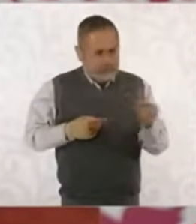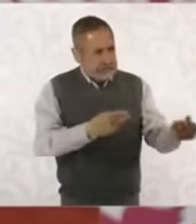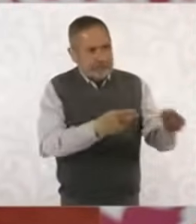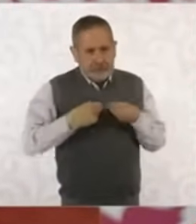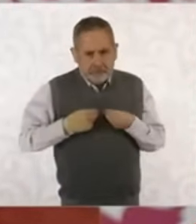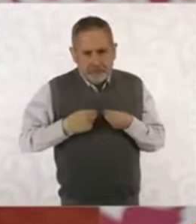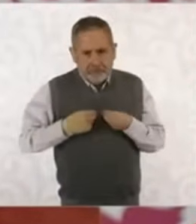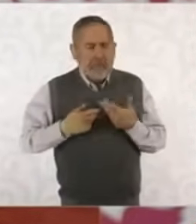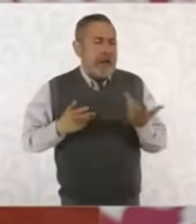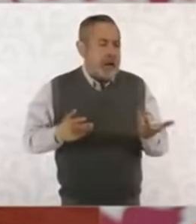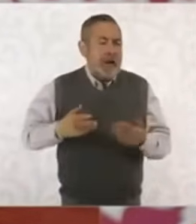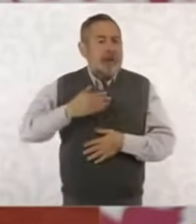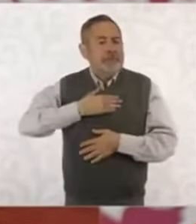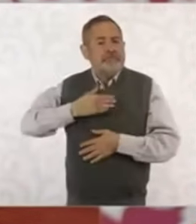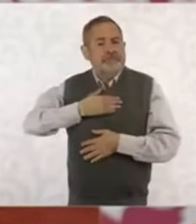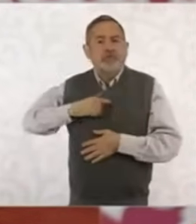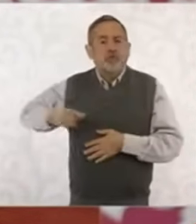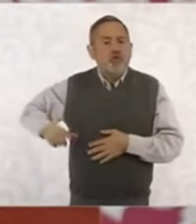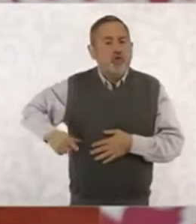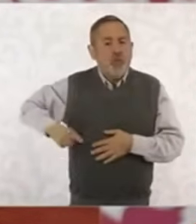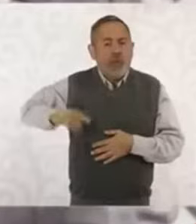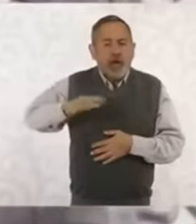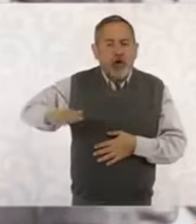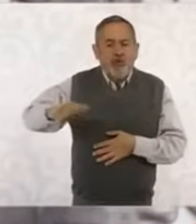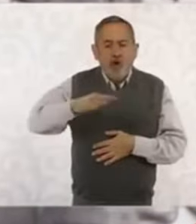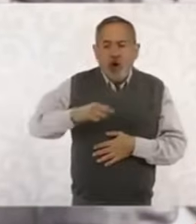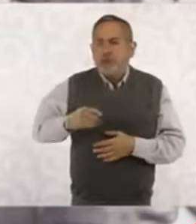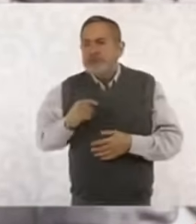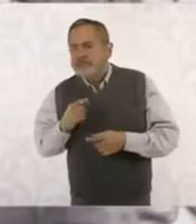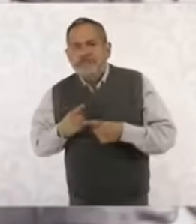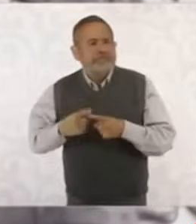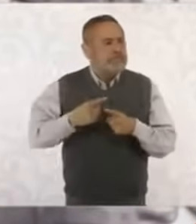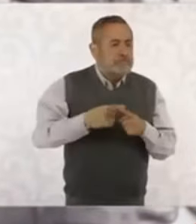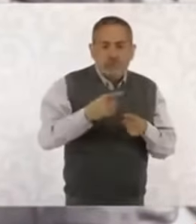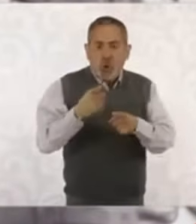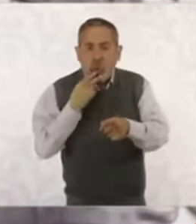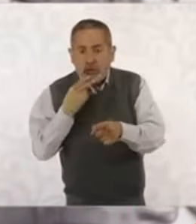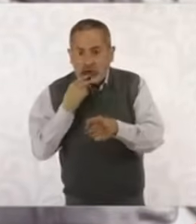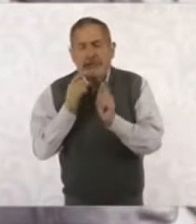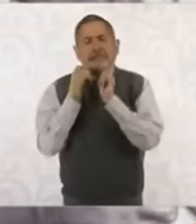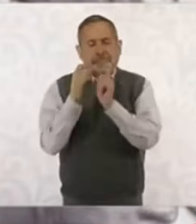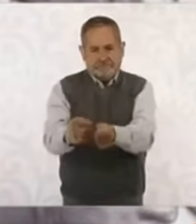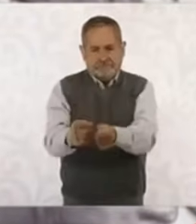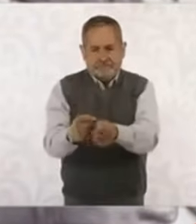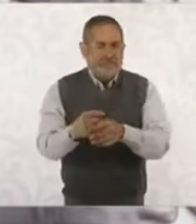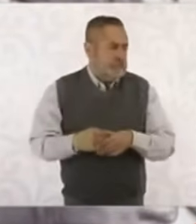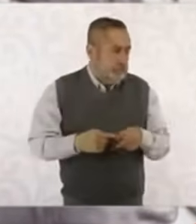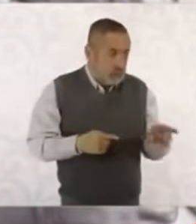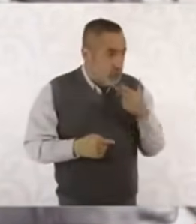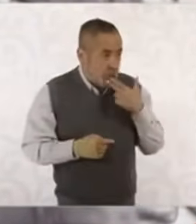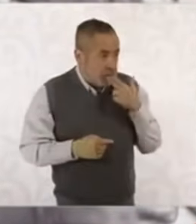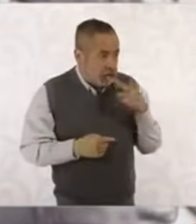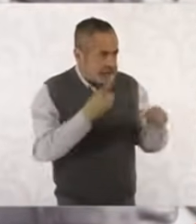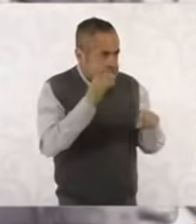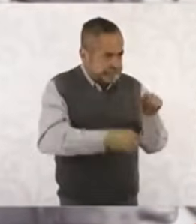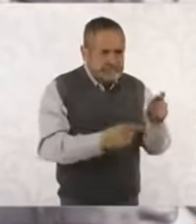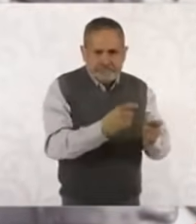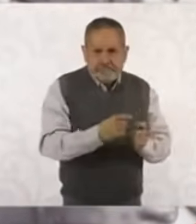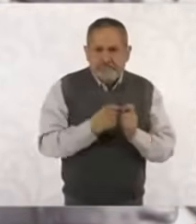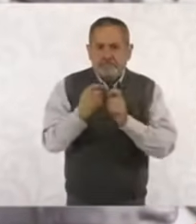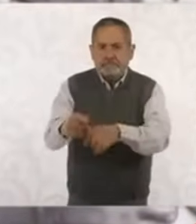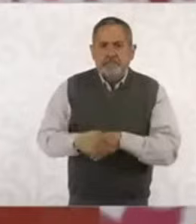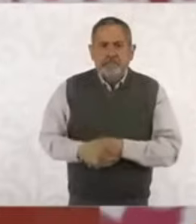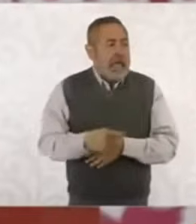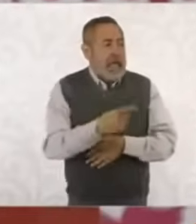Y el Estado es quien puede concesionar nuevamente esa agua. Ya no hay transmisión